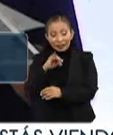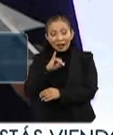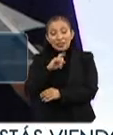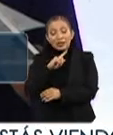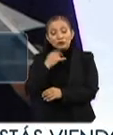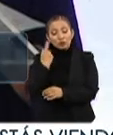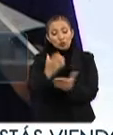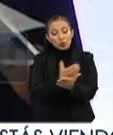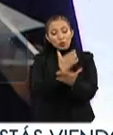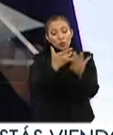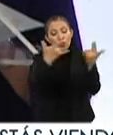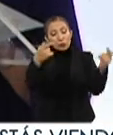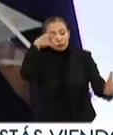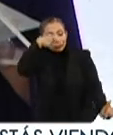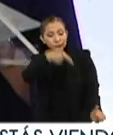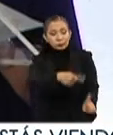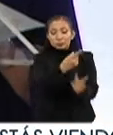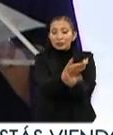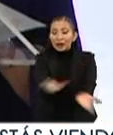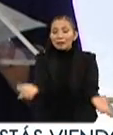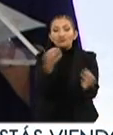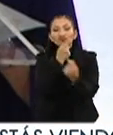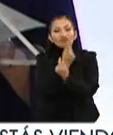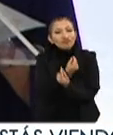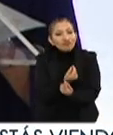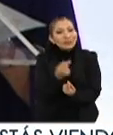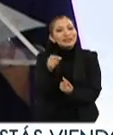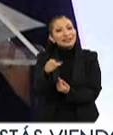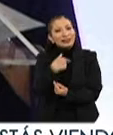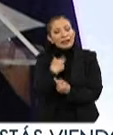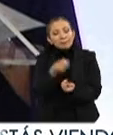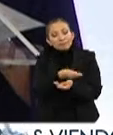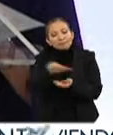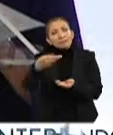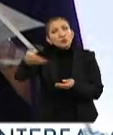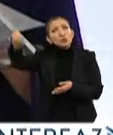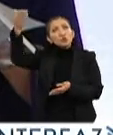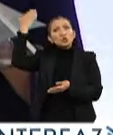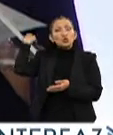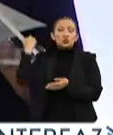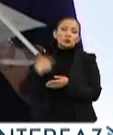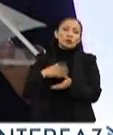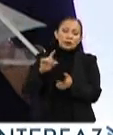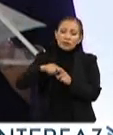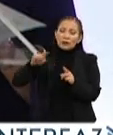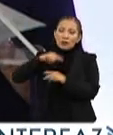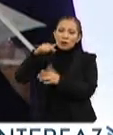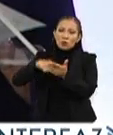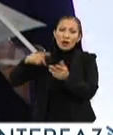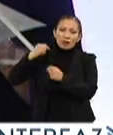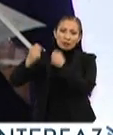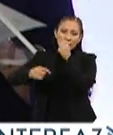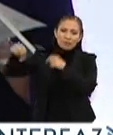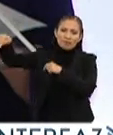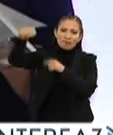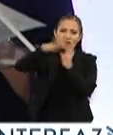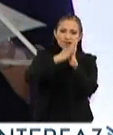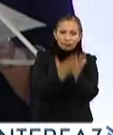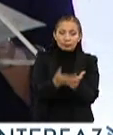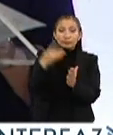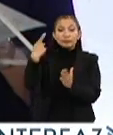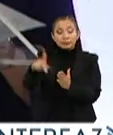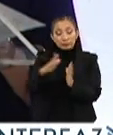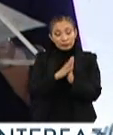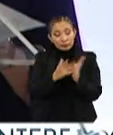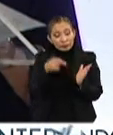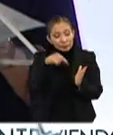de sus cuentos dedicados al público infantil y que circularon en otras editoriales, y que sus novelas se